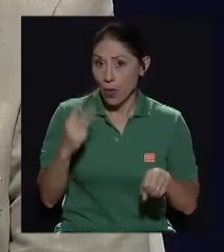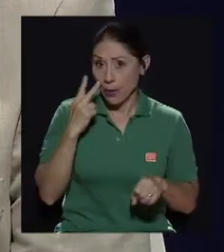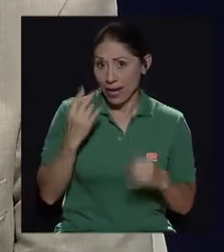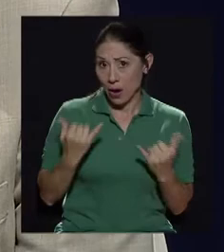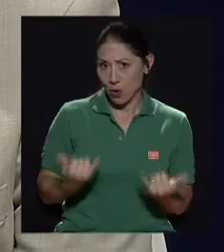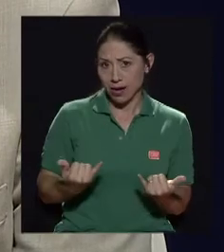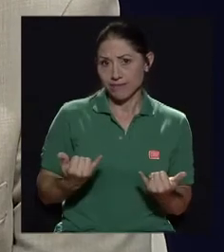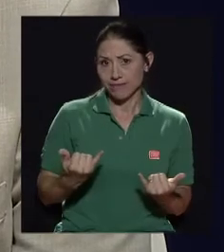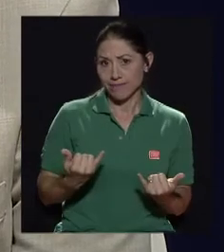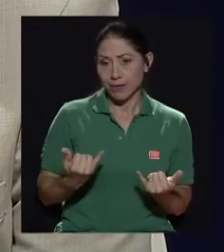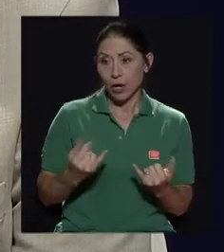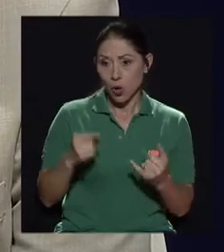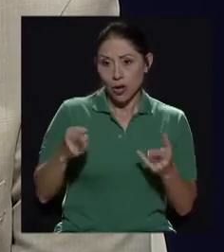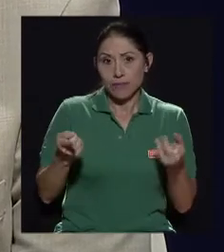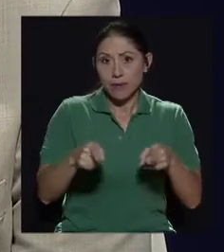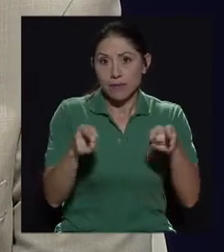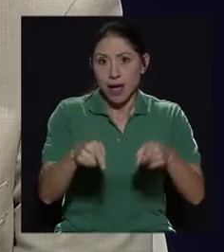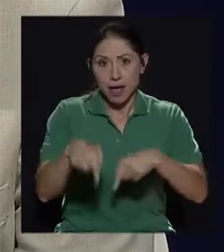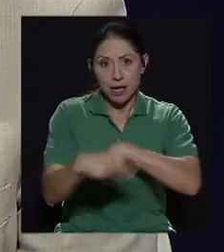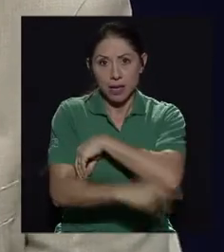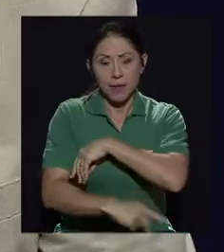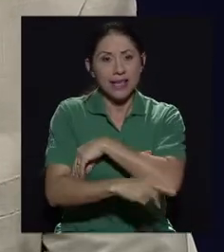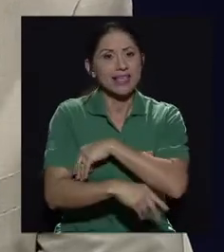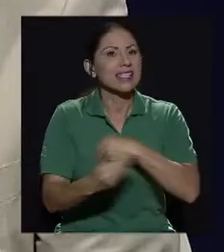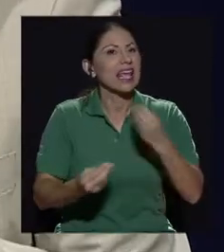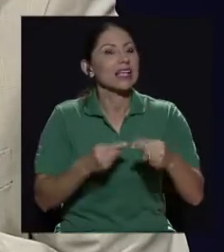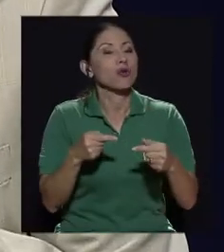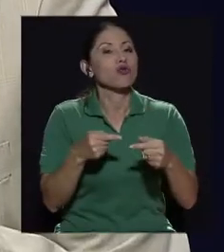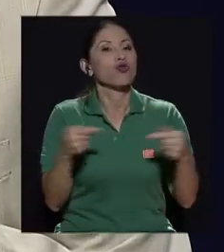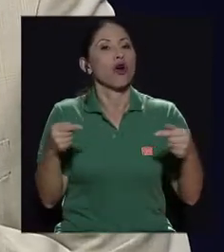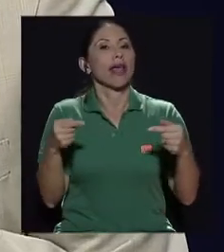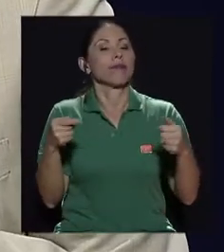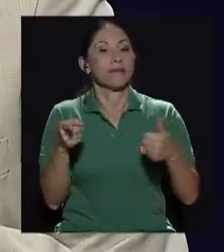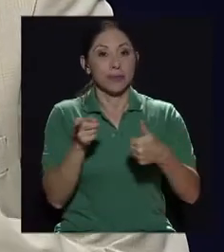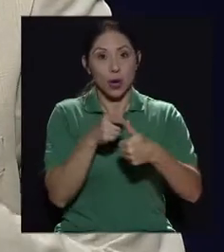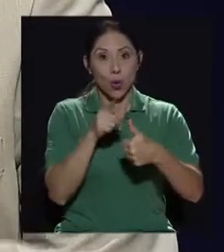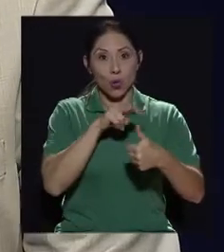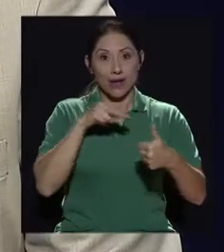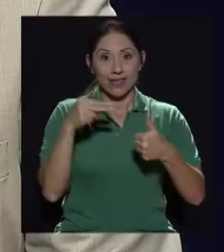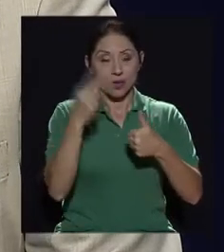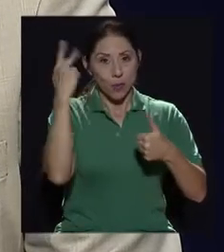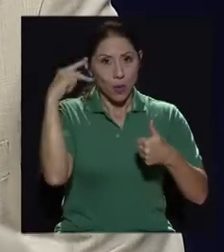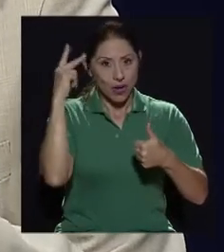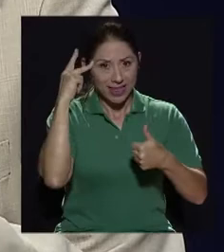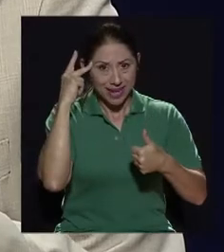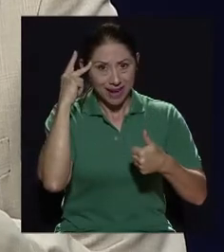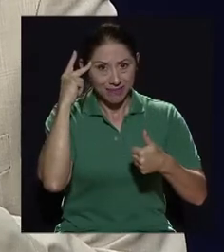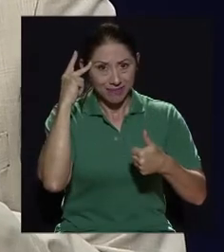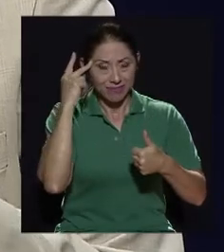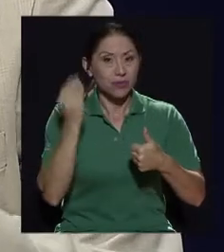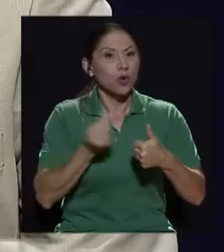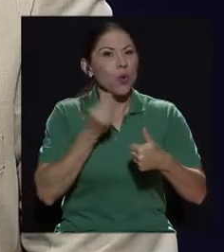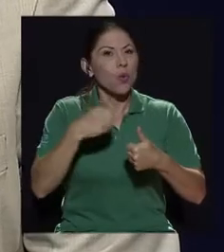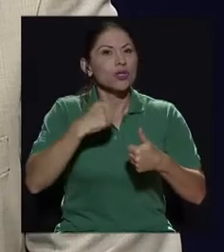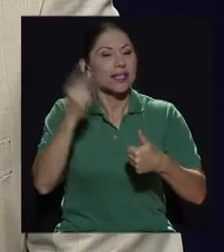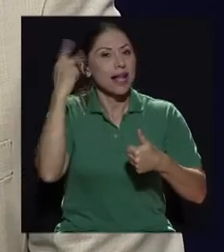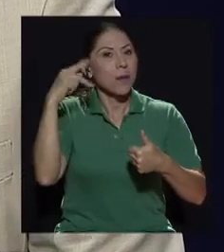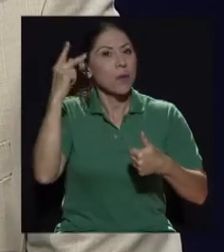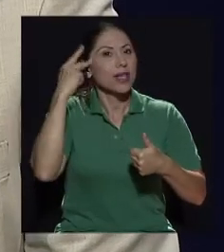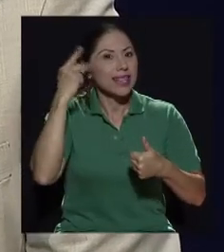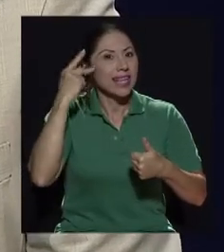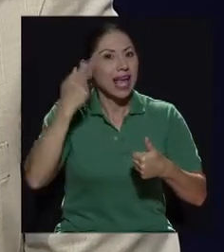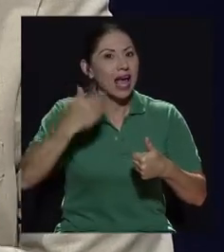yo lo que puedo ver ahora de lo que se desarrolla en el país es un choque entre una visión política de cómo se hacía